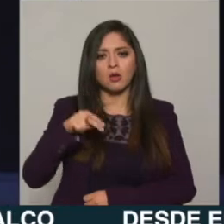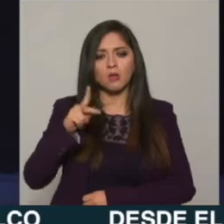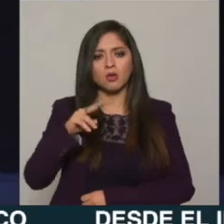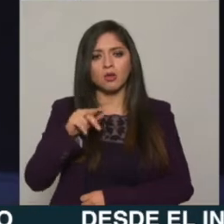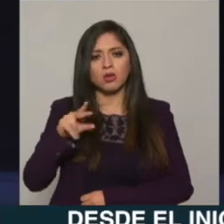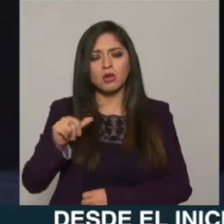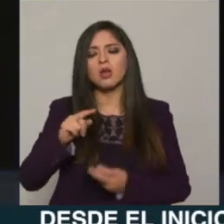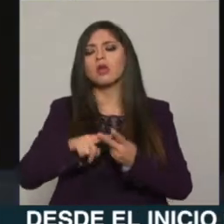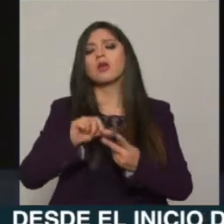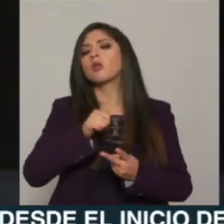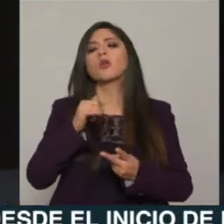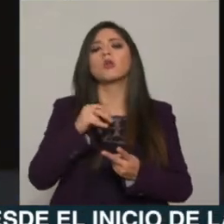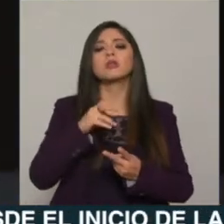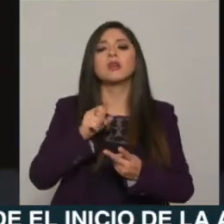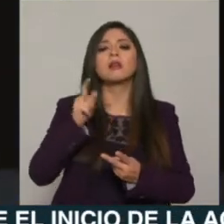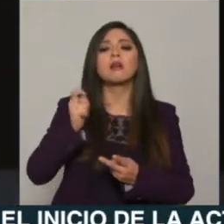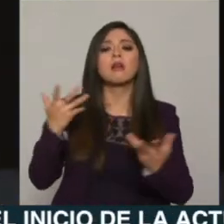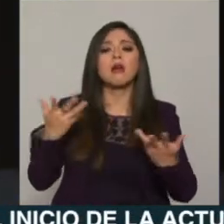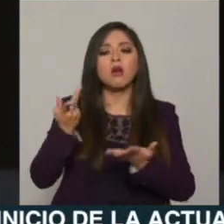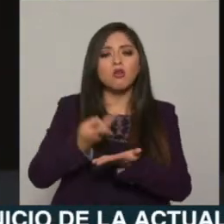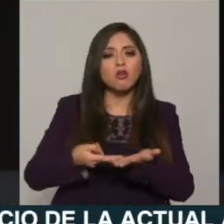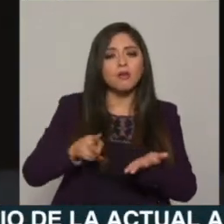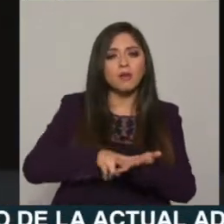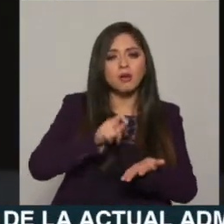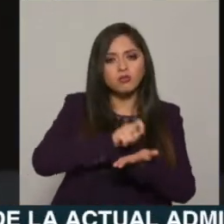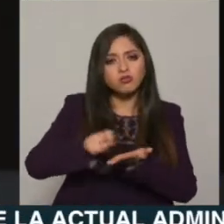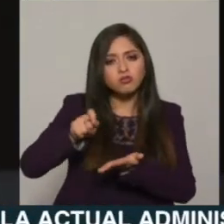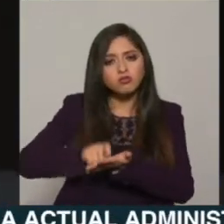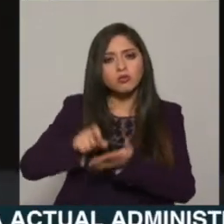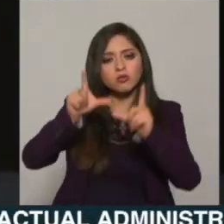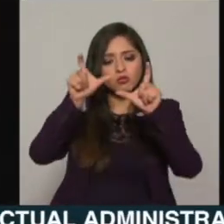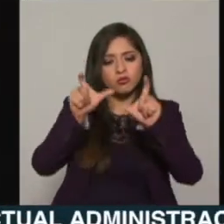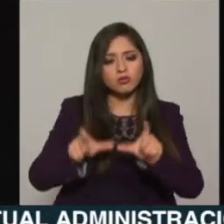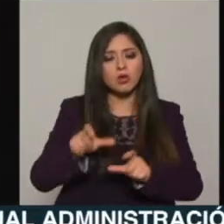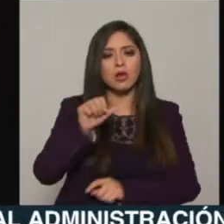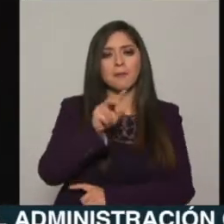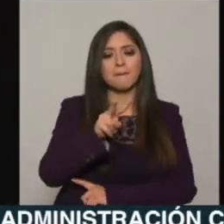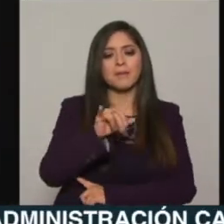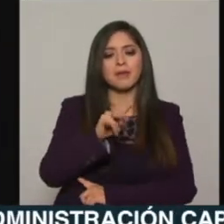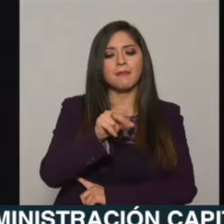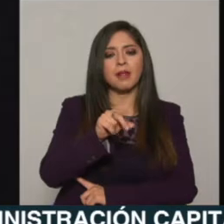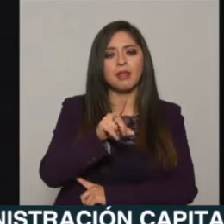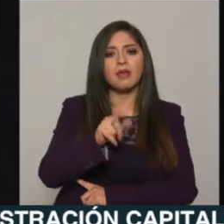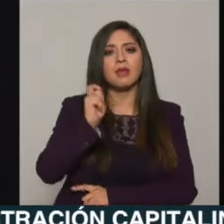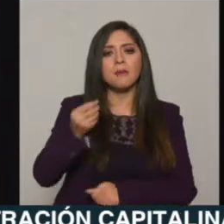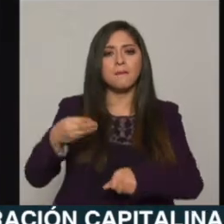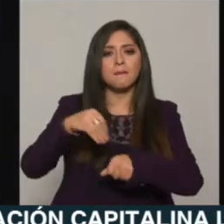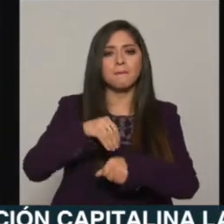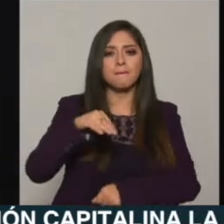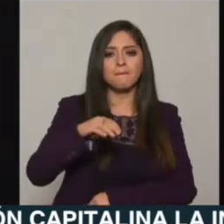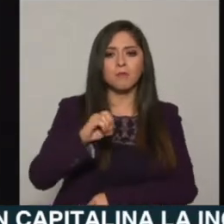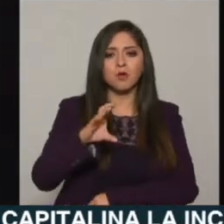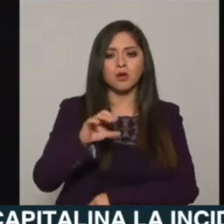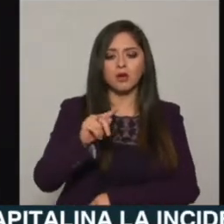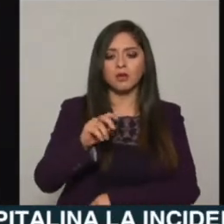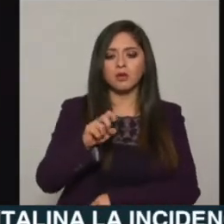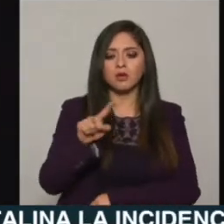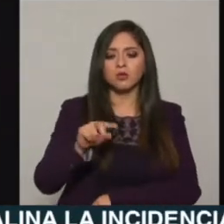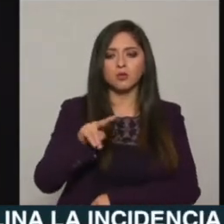Austin. El autor reescribió la ópera basada en una partitura de Antonio Vivaldi titulada Moctezuma.